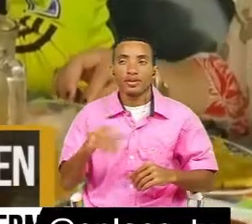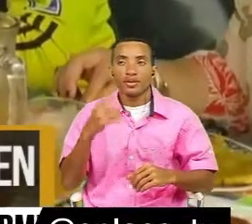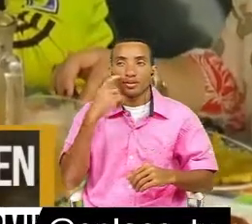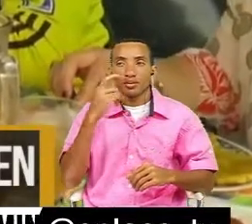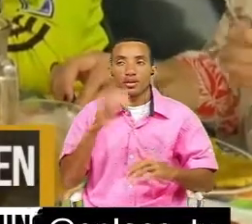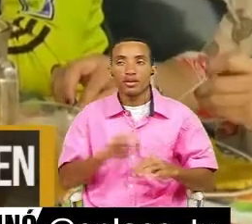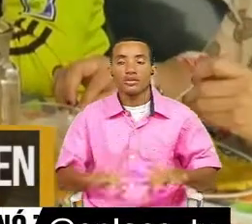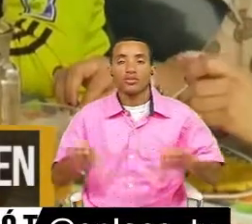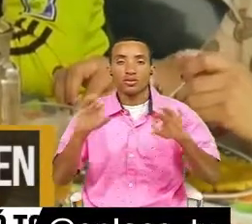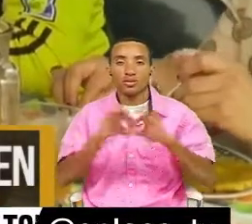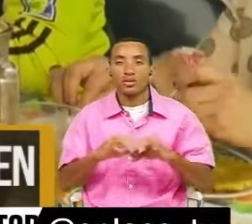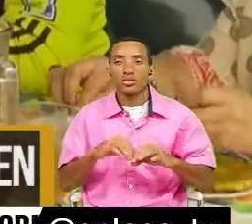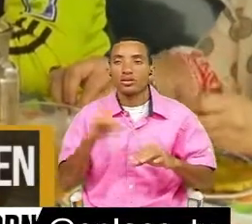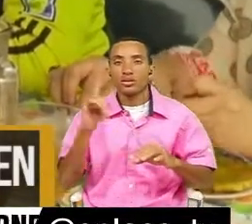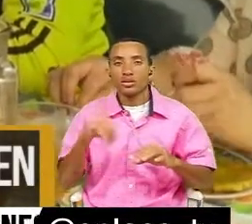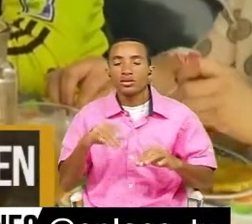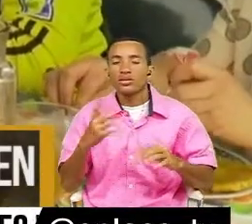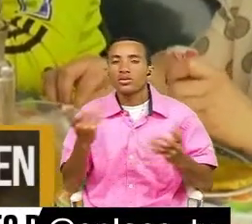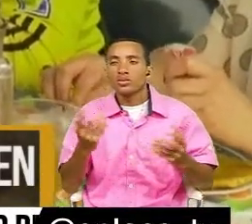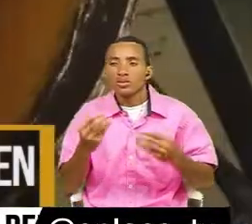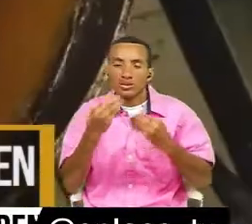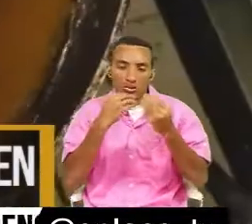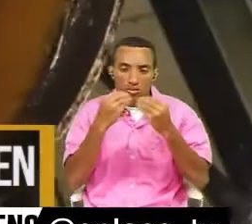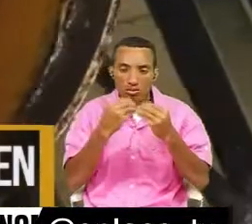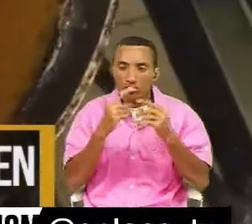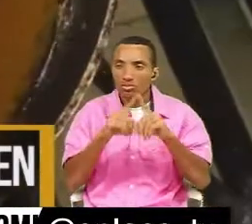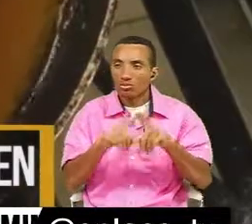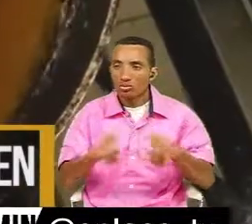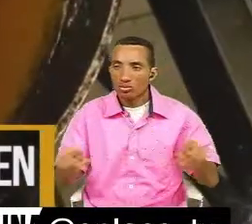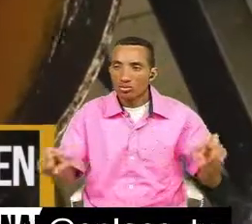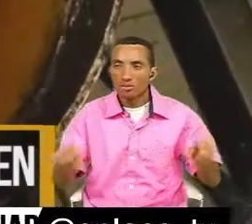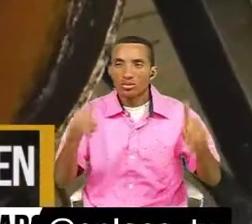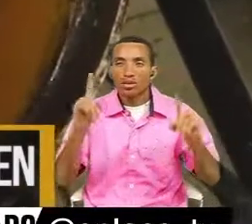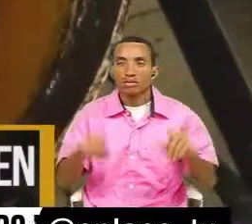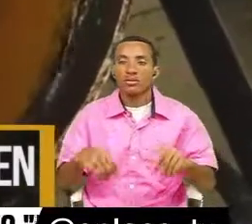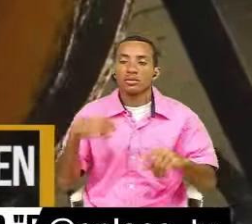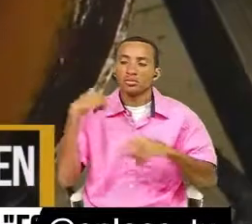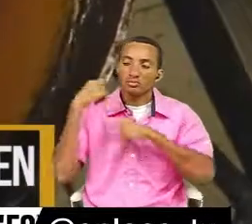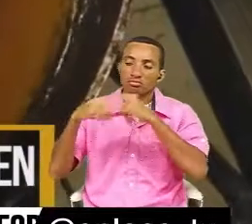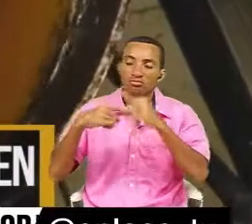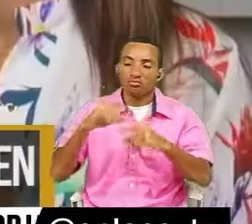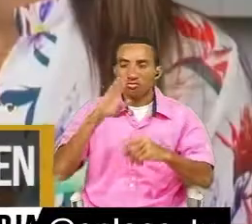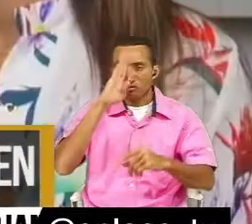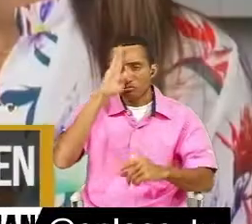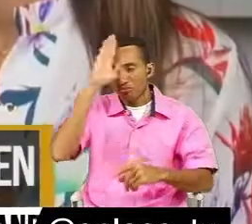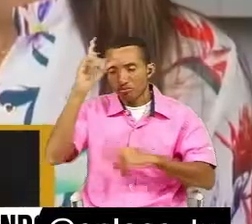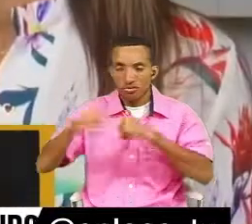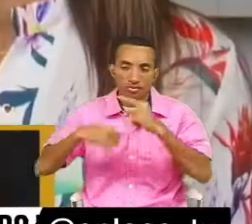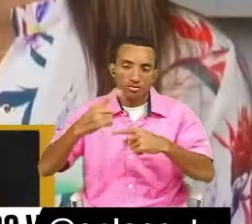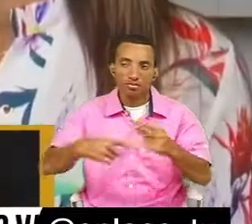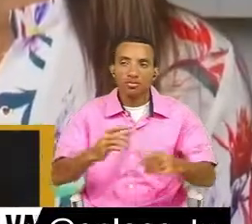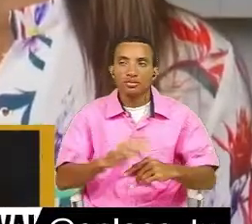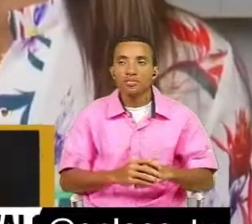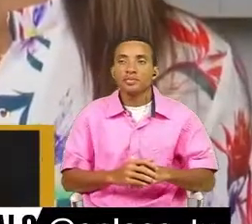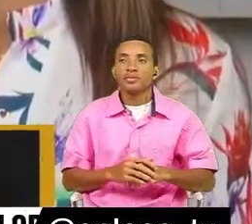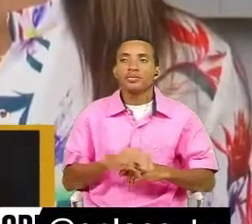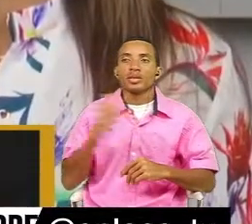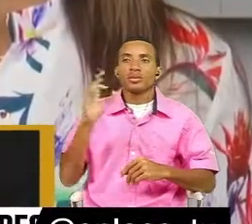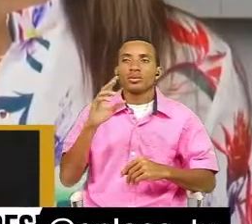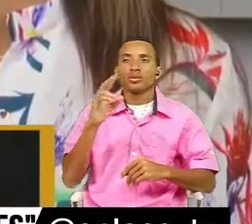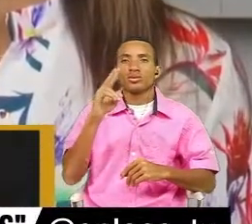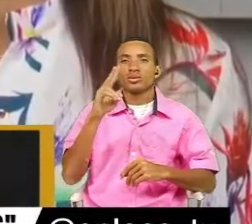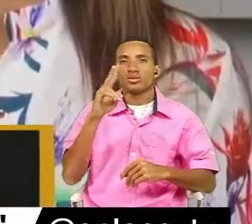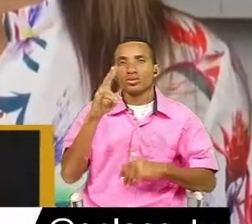este tipo de encuentros que tienen que ver con la gastronomía criolla y que son ya una tradición en el puerto petrolero. He venido en los últimos 2 o 3